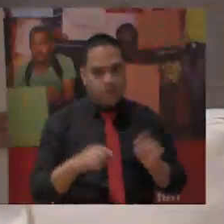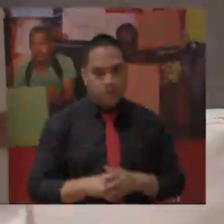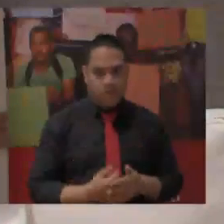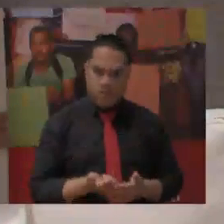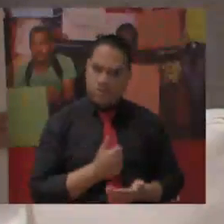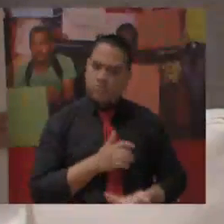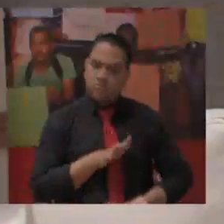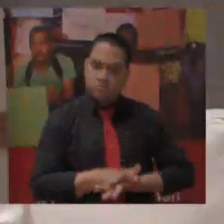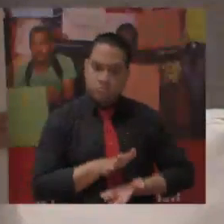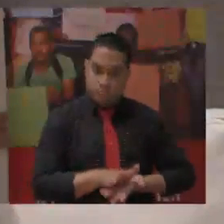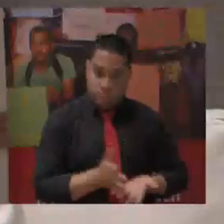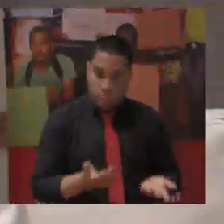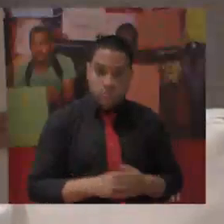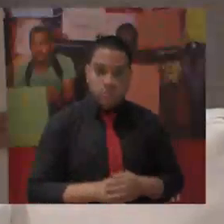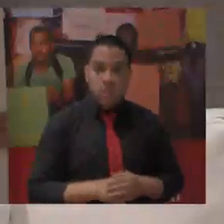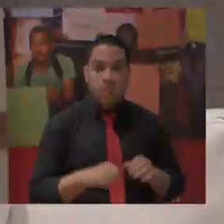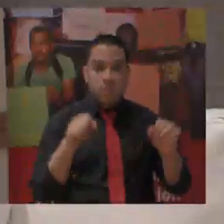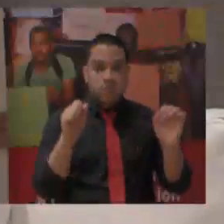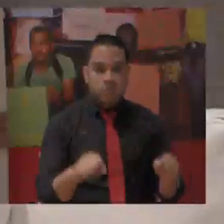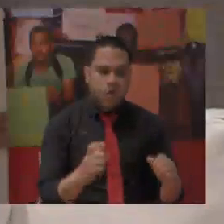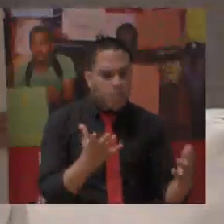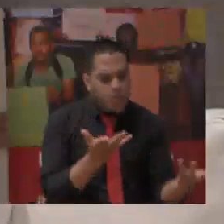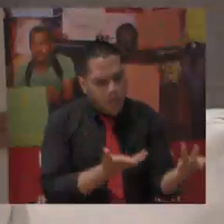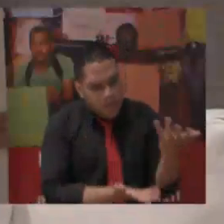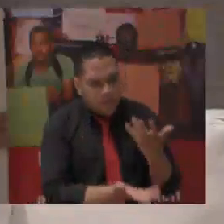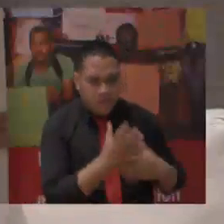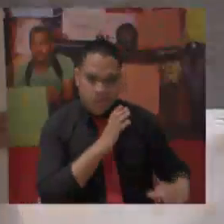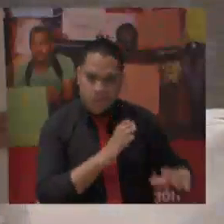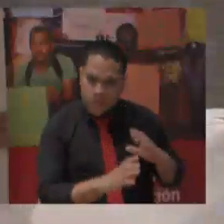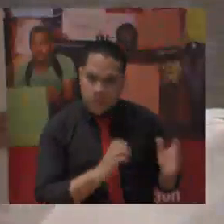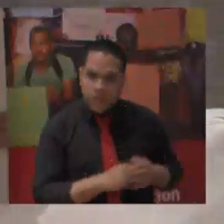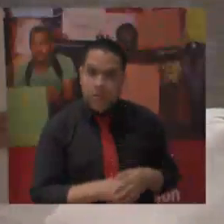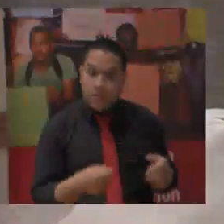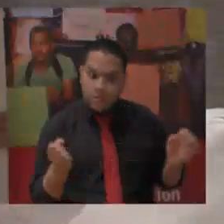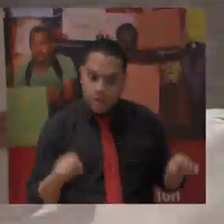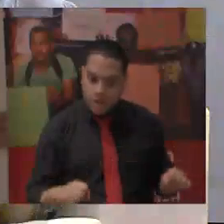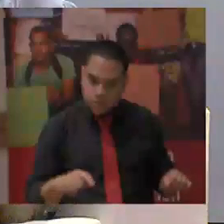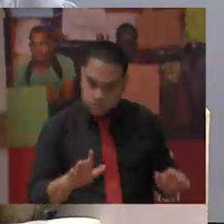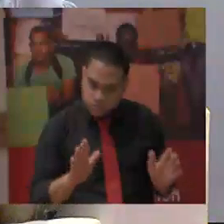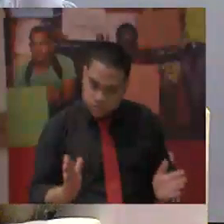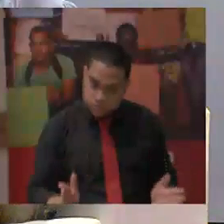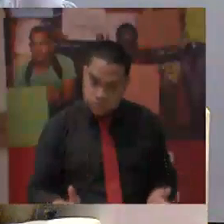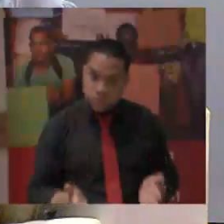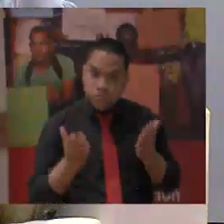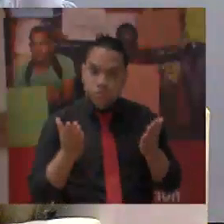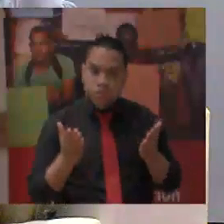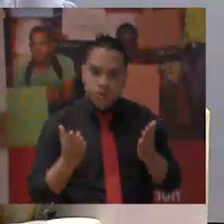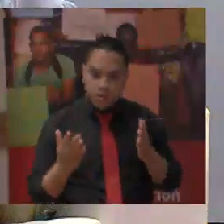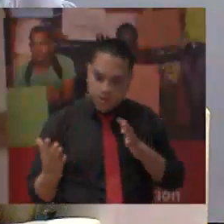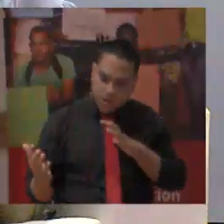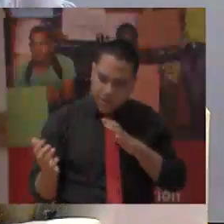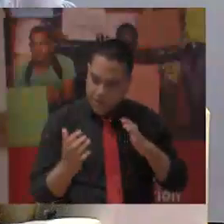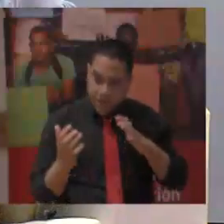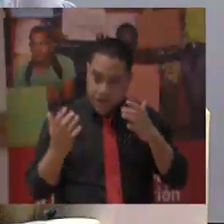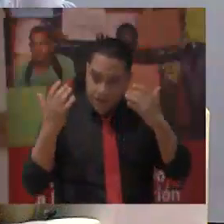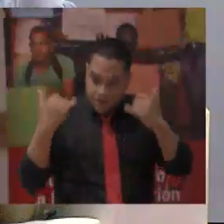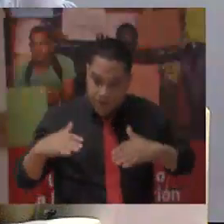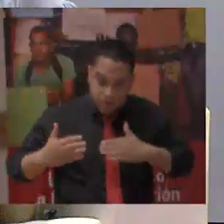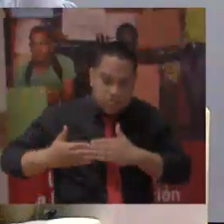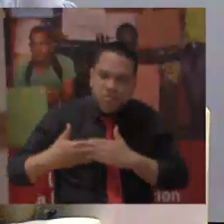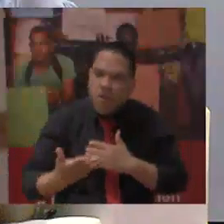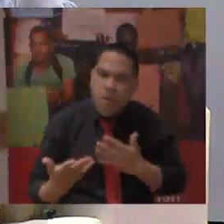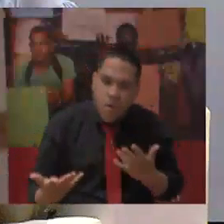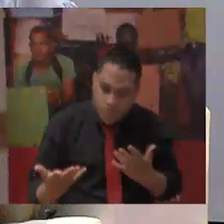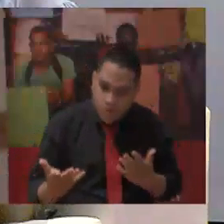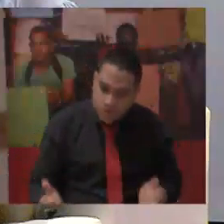confianza, una buena comunicación, ser capaces de construir ese posconflicto, pero de manera sostenible. Y desde